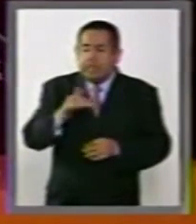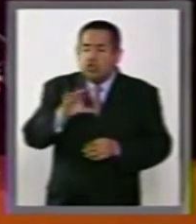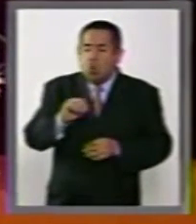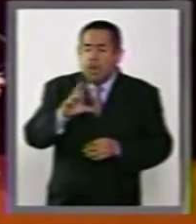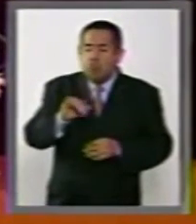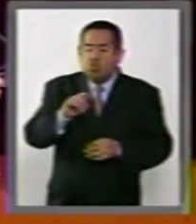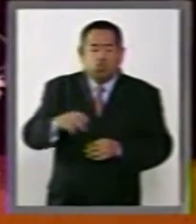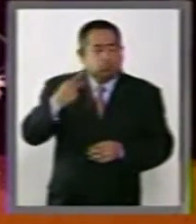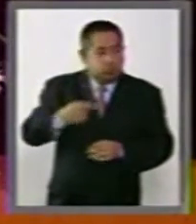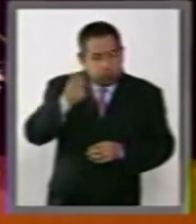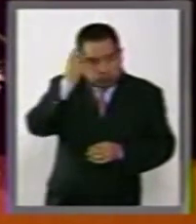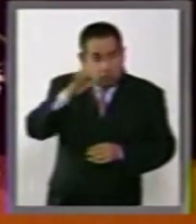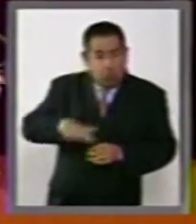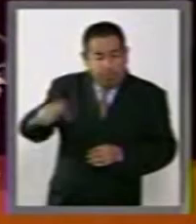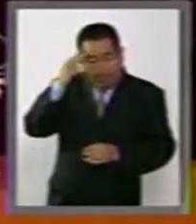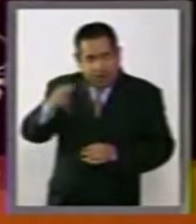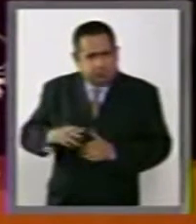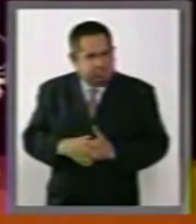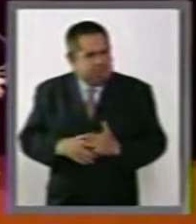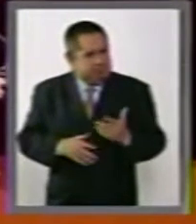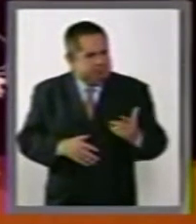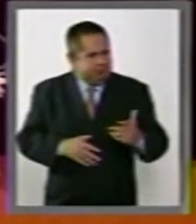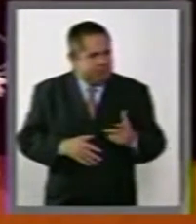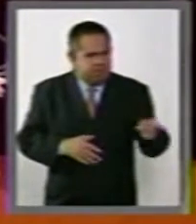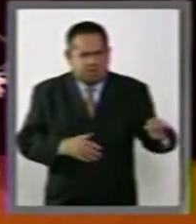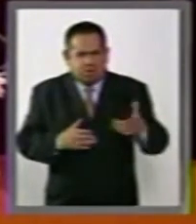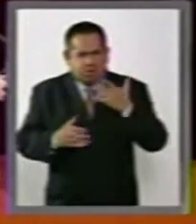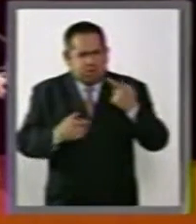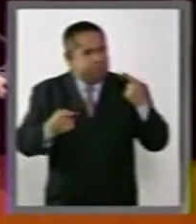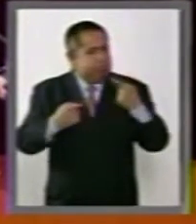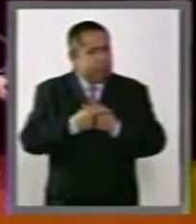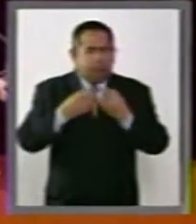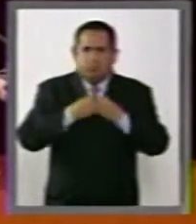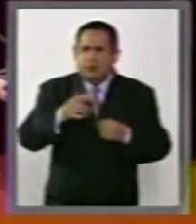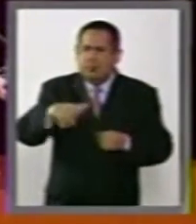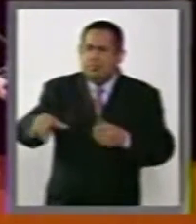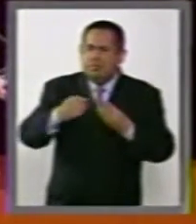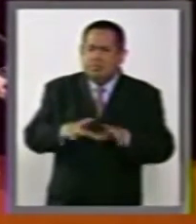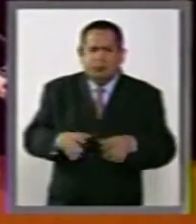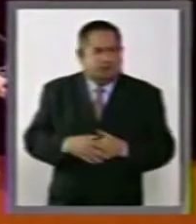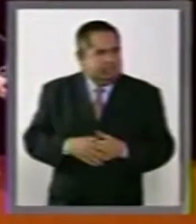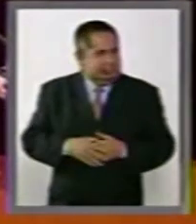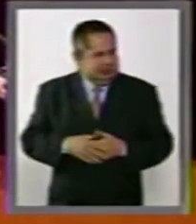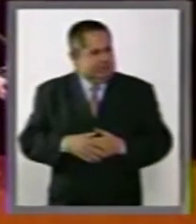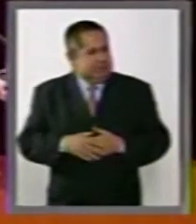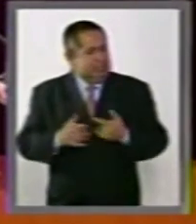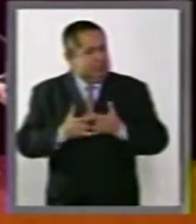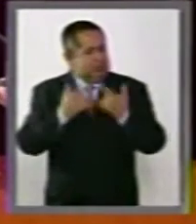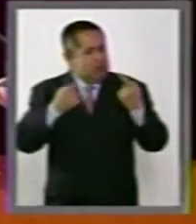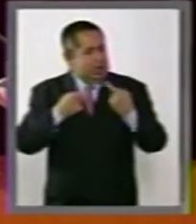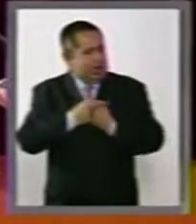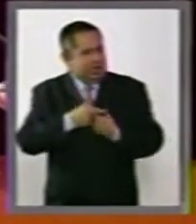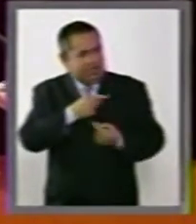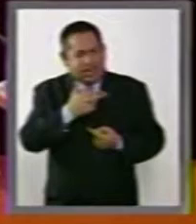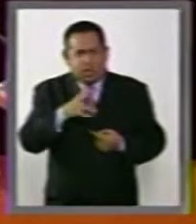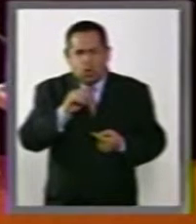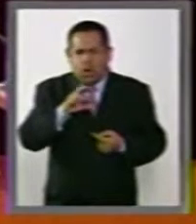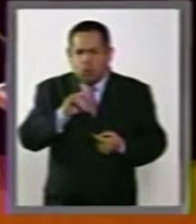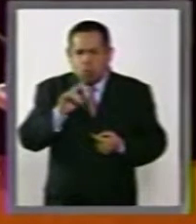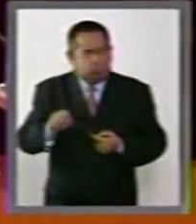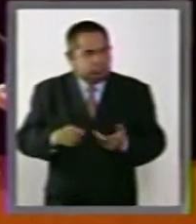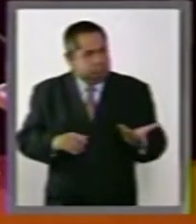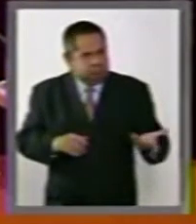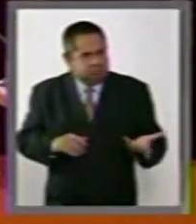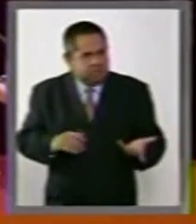hidrocarburos. Conductas delictivas contrarias a los fines sociales e históricos de los hidrocarburos en México.